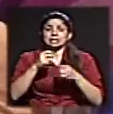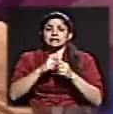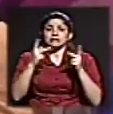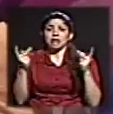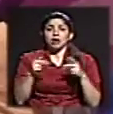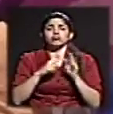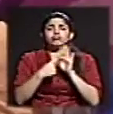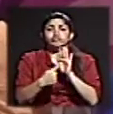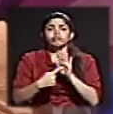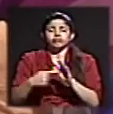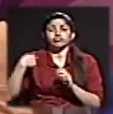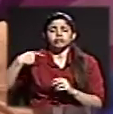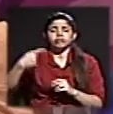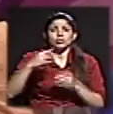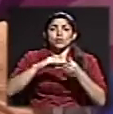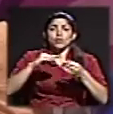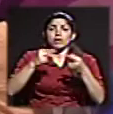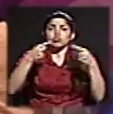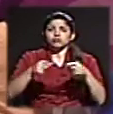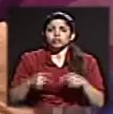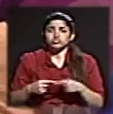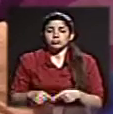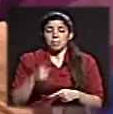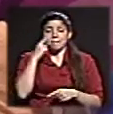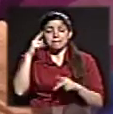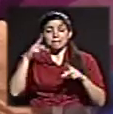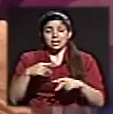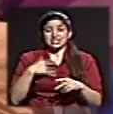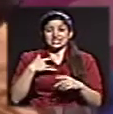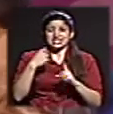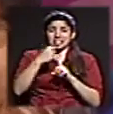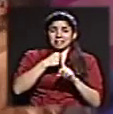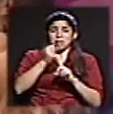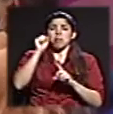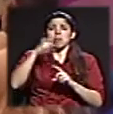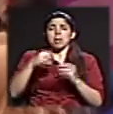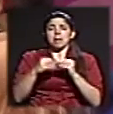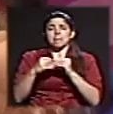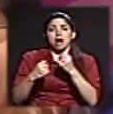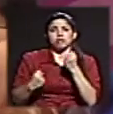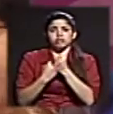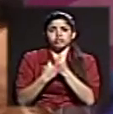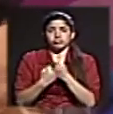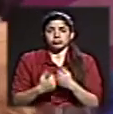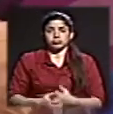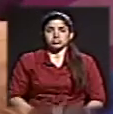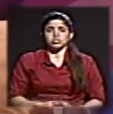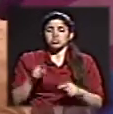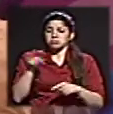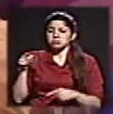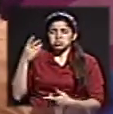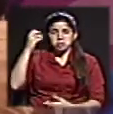cierto tiempo para comunicar estas cosas y que estas personas que se sientan agredidas puedan tener más respaldo. ¿Cómo ven esa?